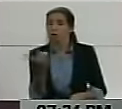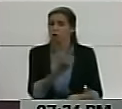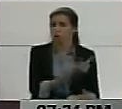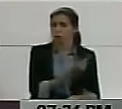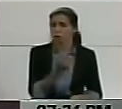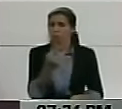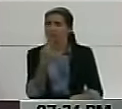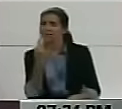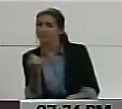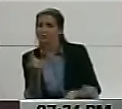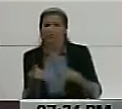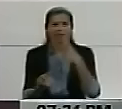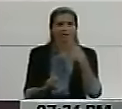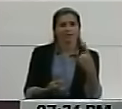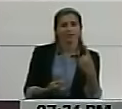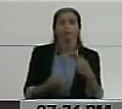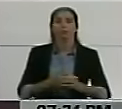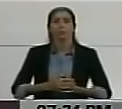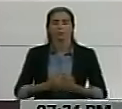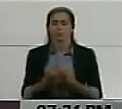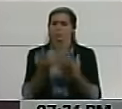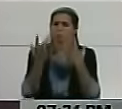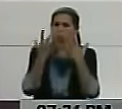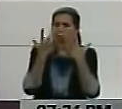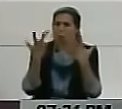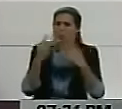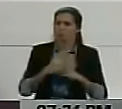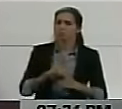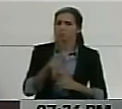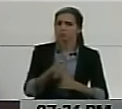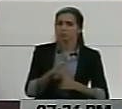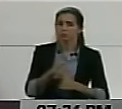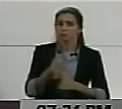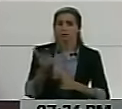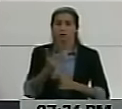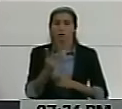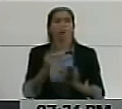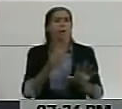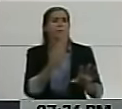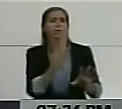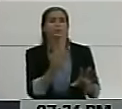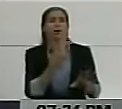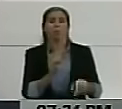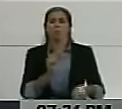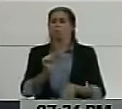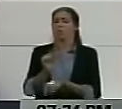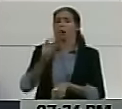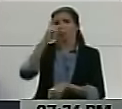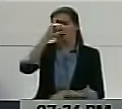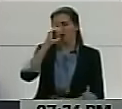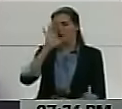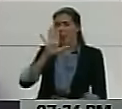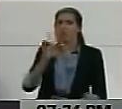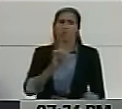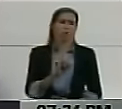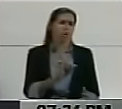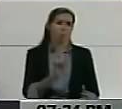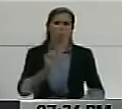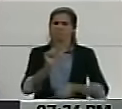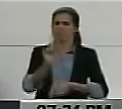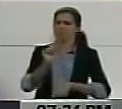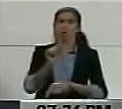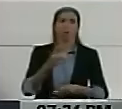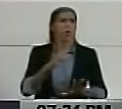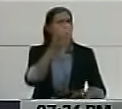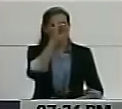otro. Llama la atención que mientras se hacían decían, pero no son amenazas, no son